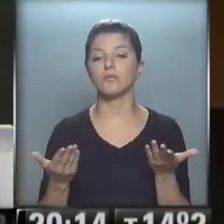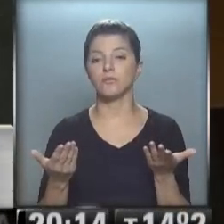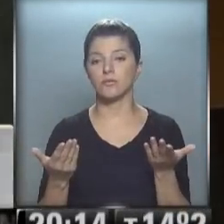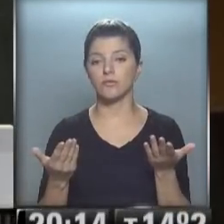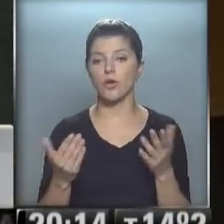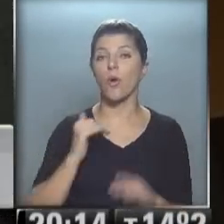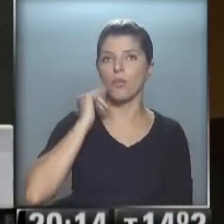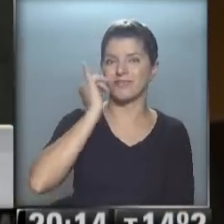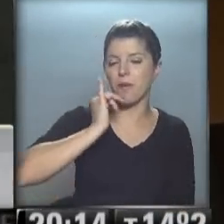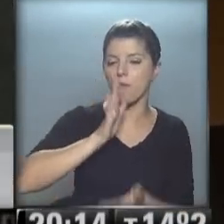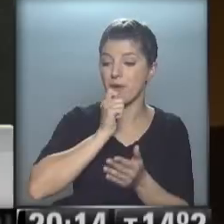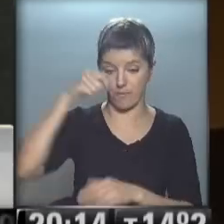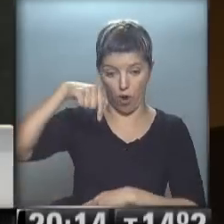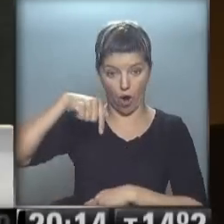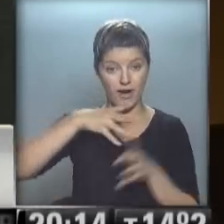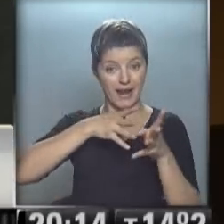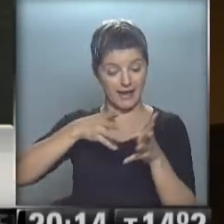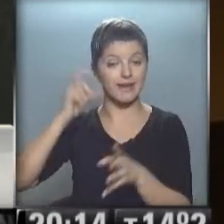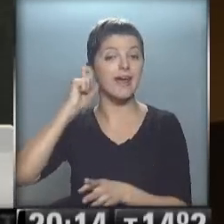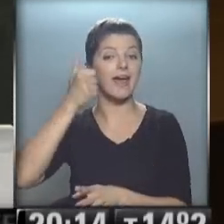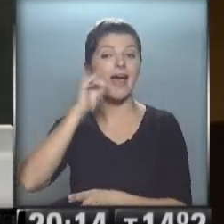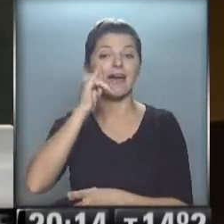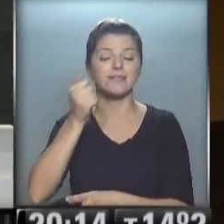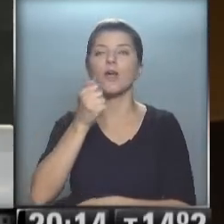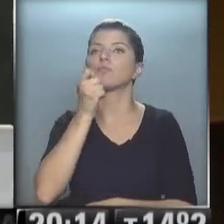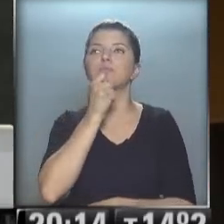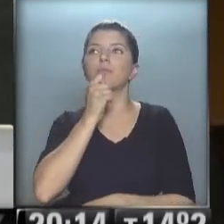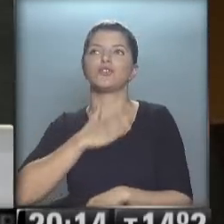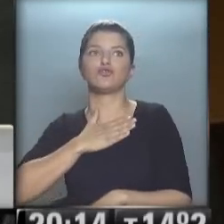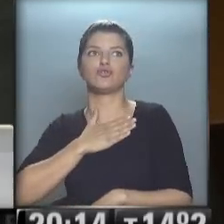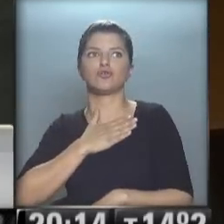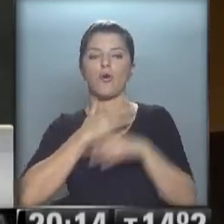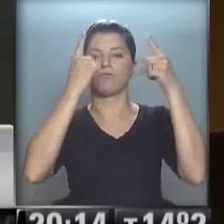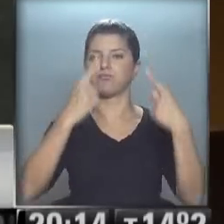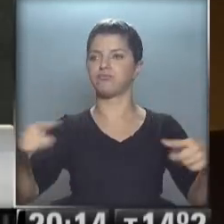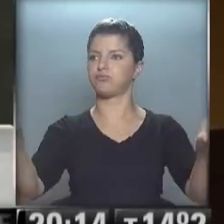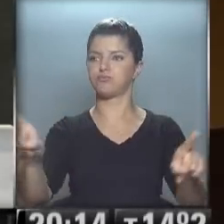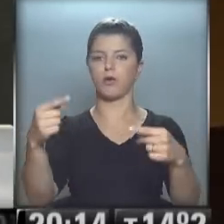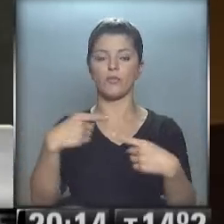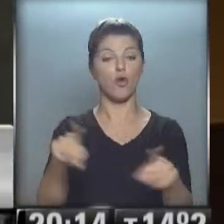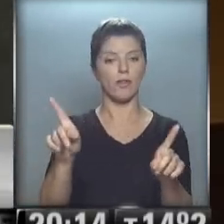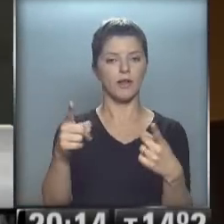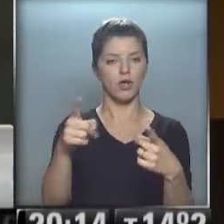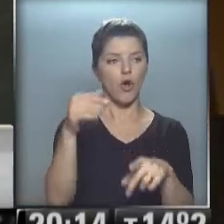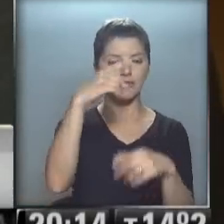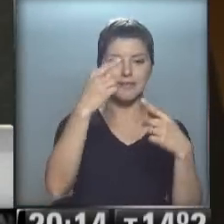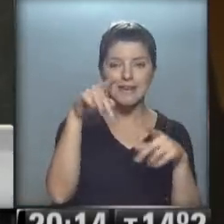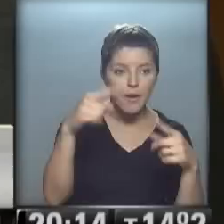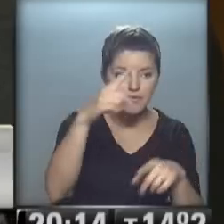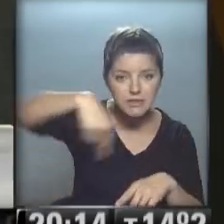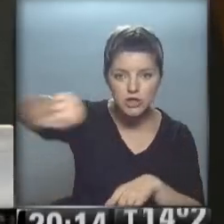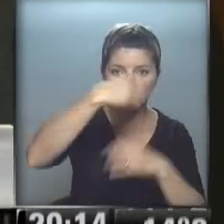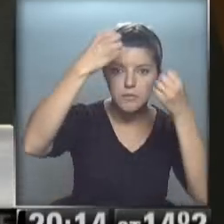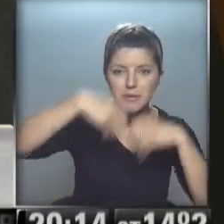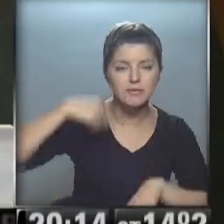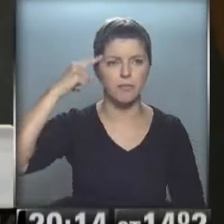una guerra como la que se está haciendo ahora, es como si yo me metiese a dirigir una sinfonía y empiezo y no pienso en cómo